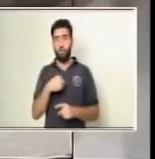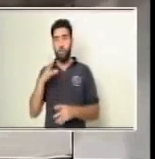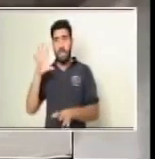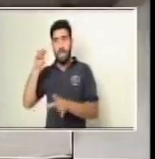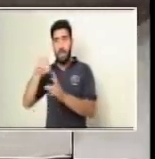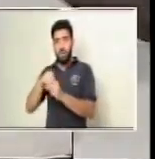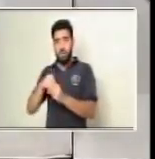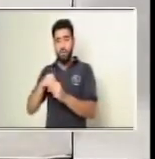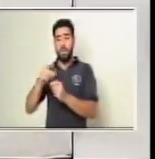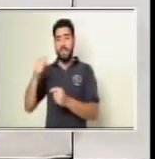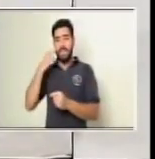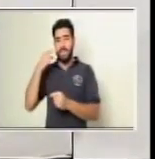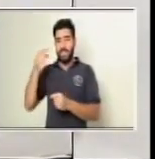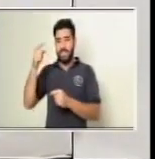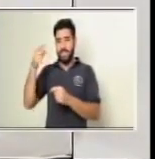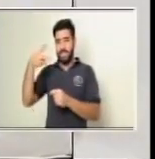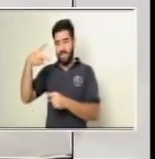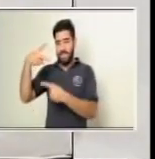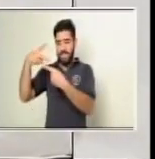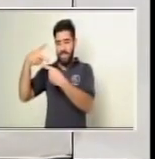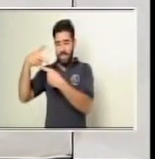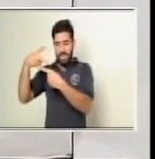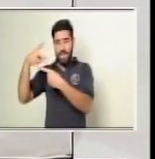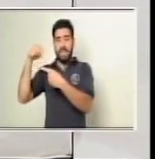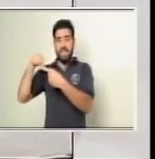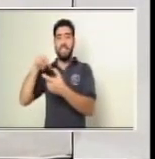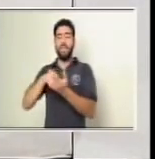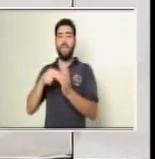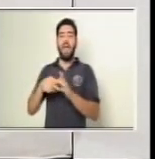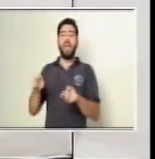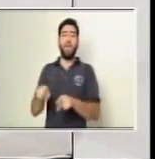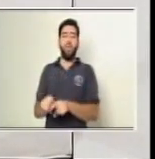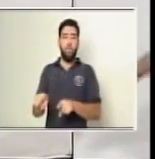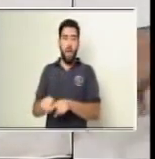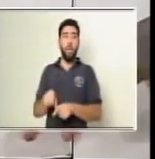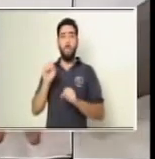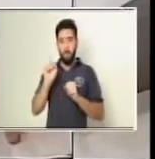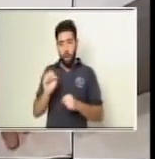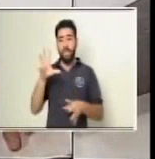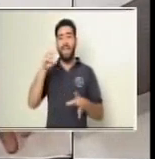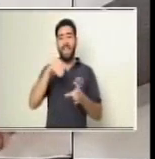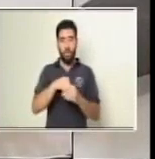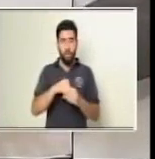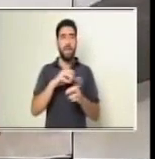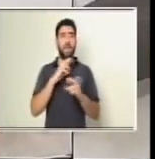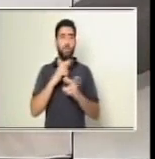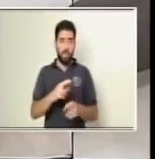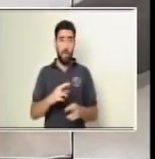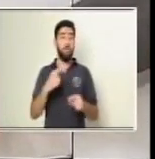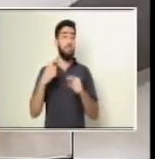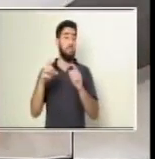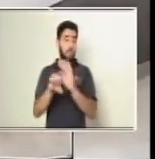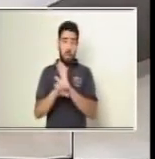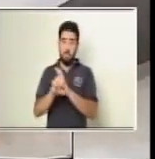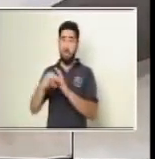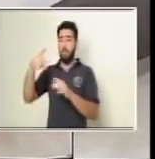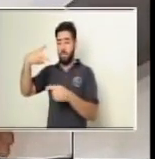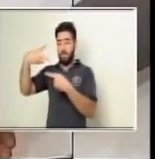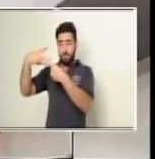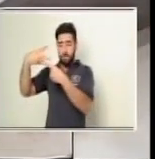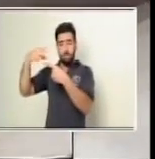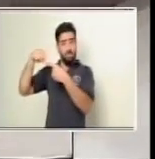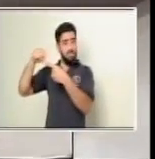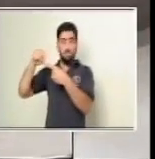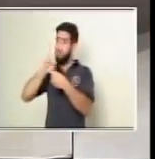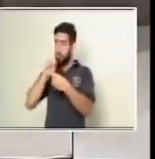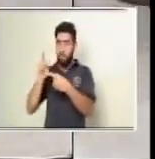quiere decir que ese valor de 165 sí se incluye dentro de los resultados. E igual acá, va a ser menor o